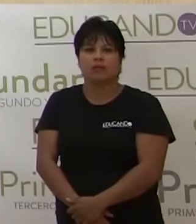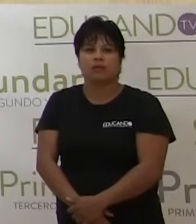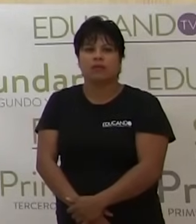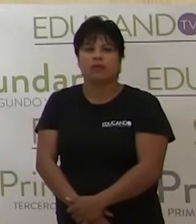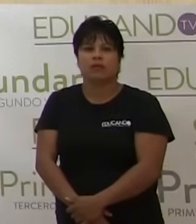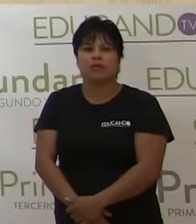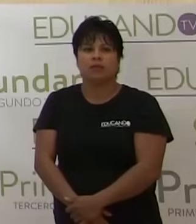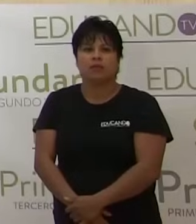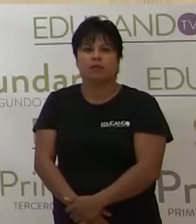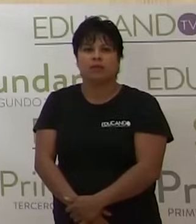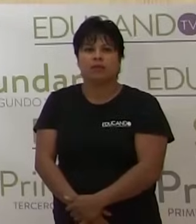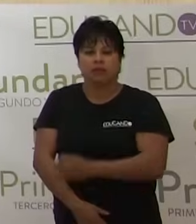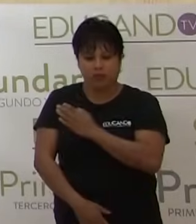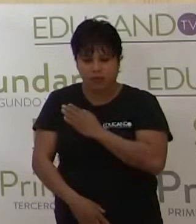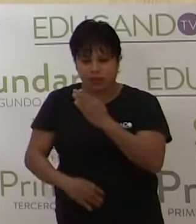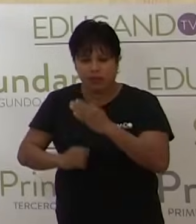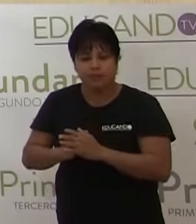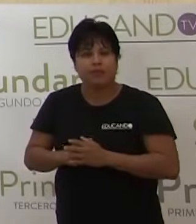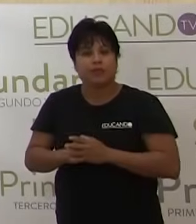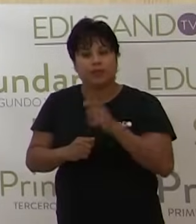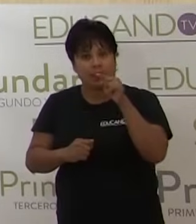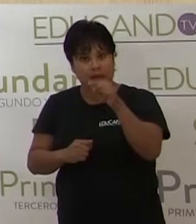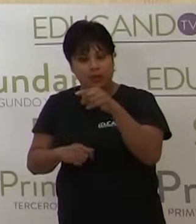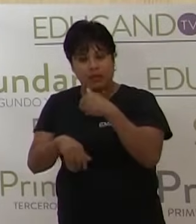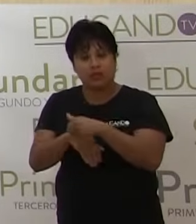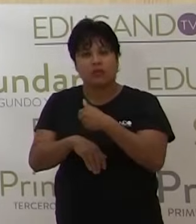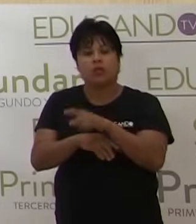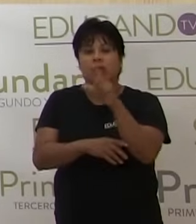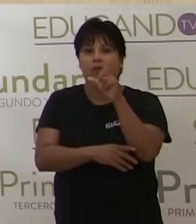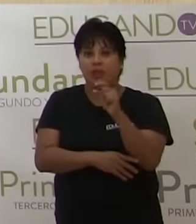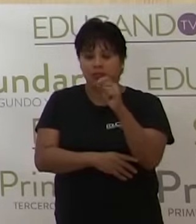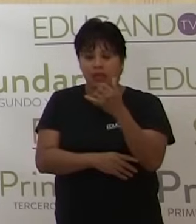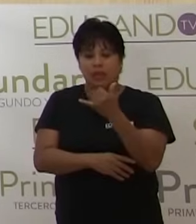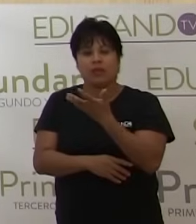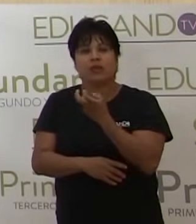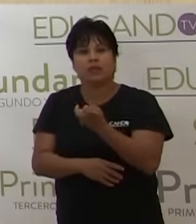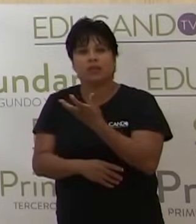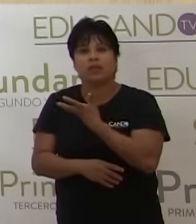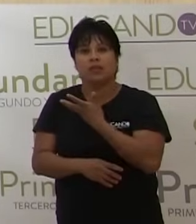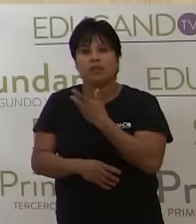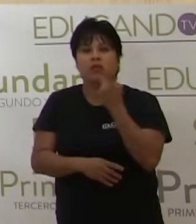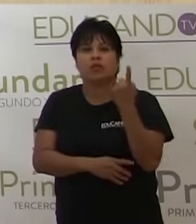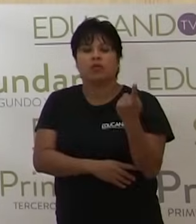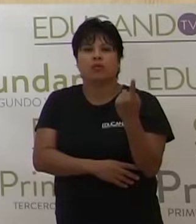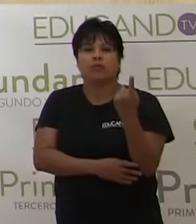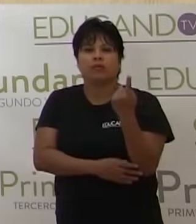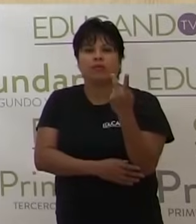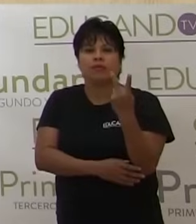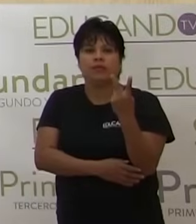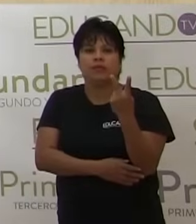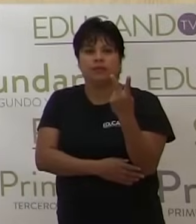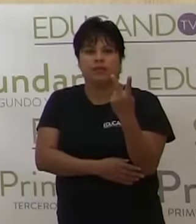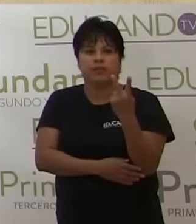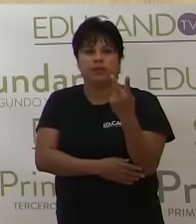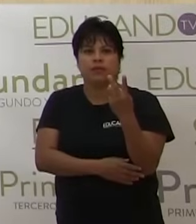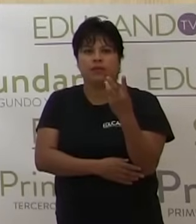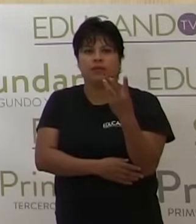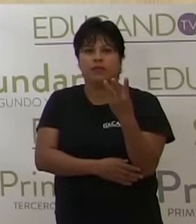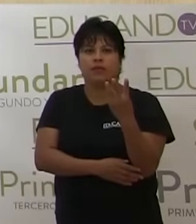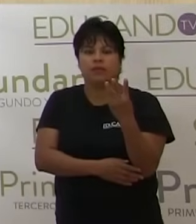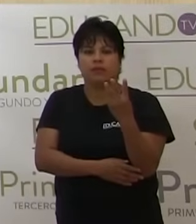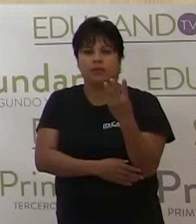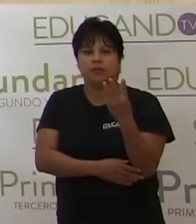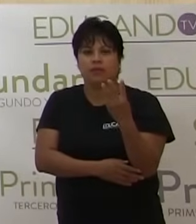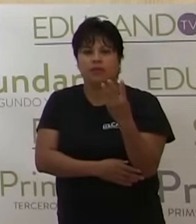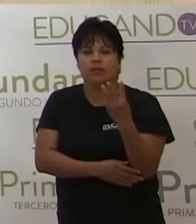Acompáñame Bueno Este es el número 20 y le responde 1 2s